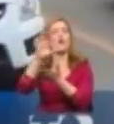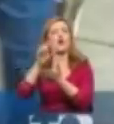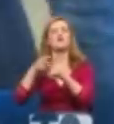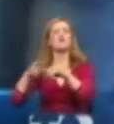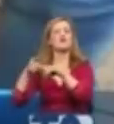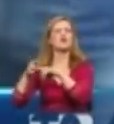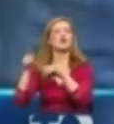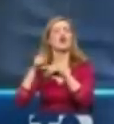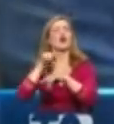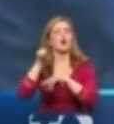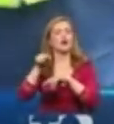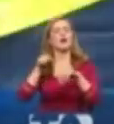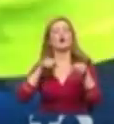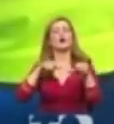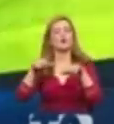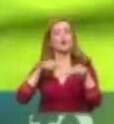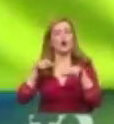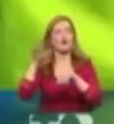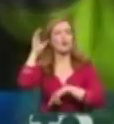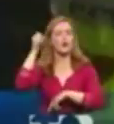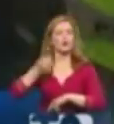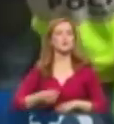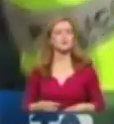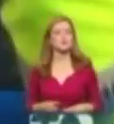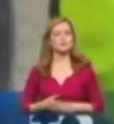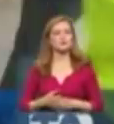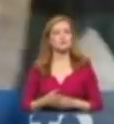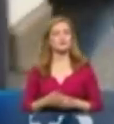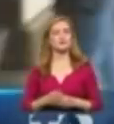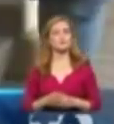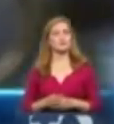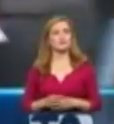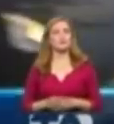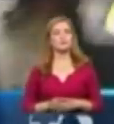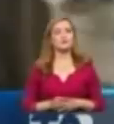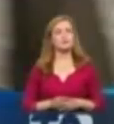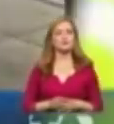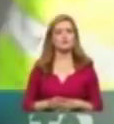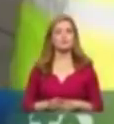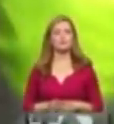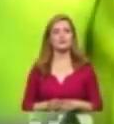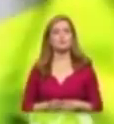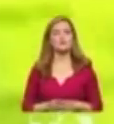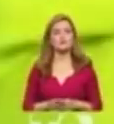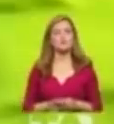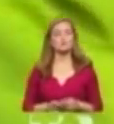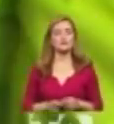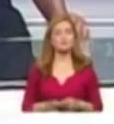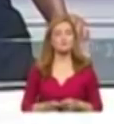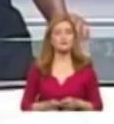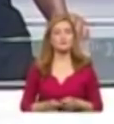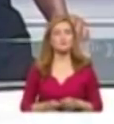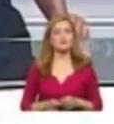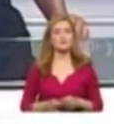en su mayoría eran alumnas de colegios tradicionales de Cuenca. Paul Coello, 24 horas.